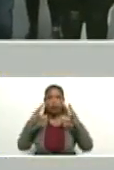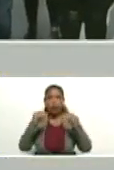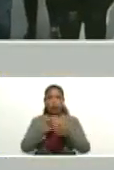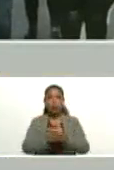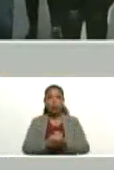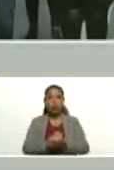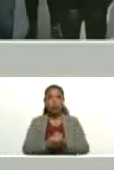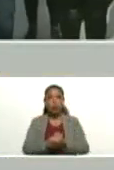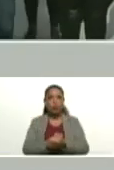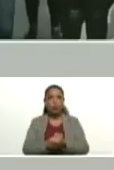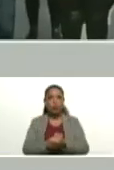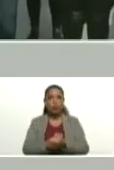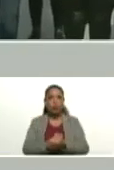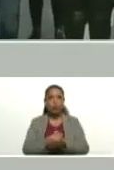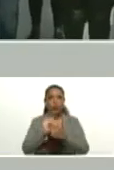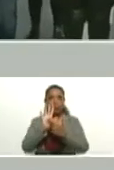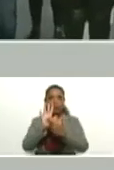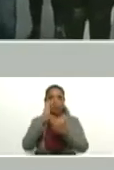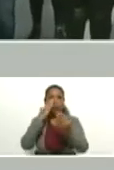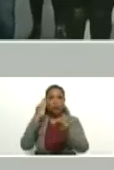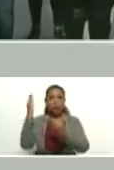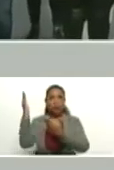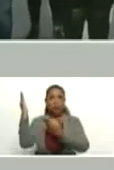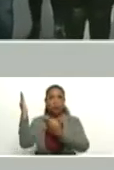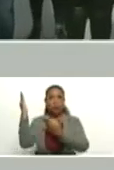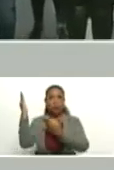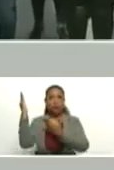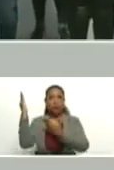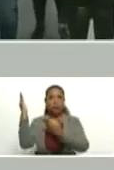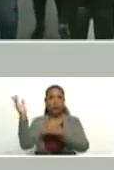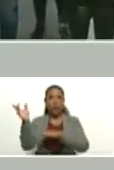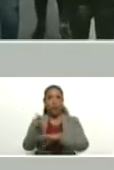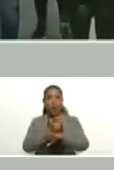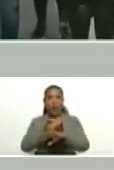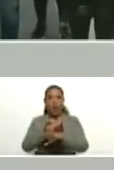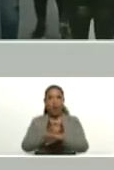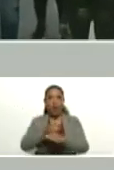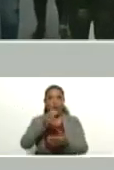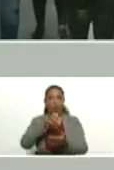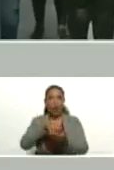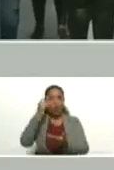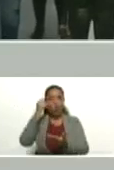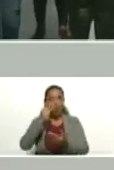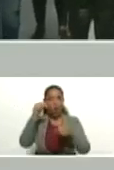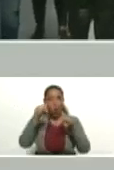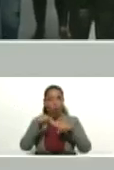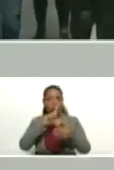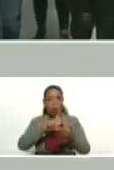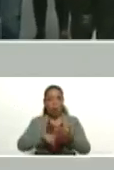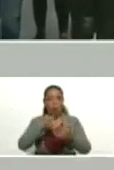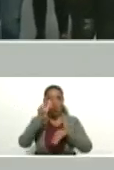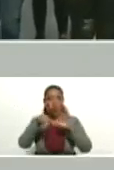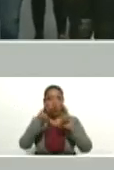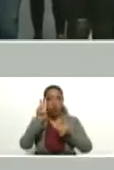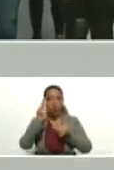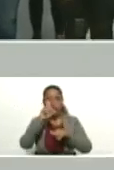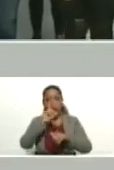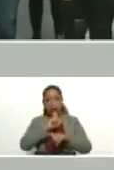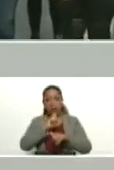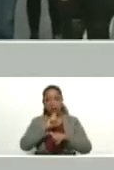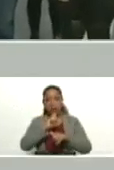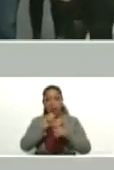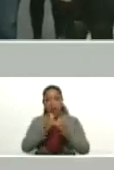cemento. Muéstrame esas viviendas, gobernador Gilberto Pinto, hoy cuando cumplimos 12 años de